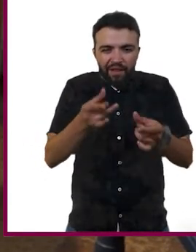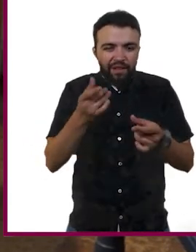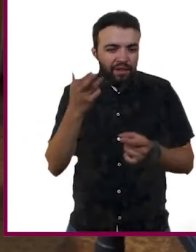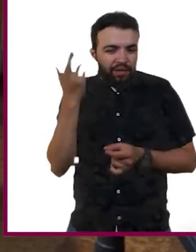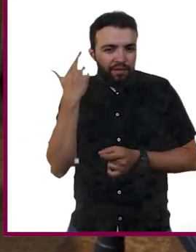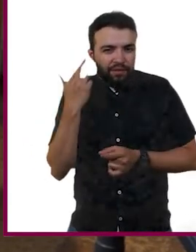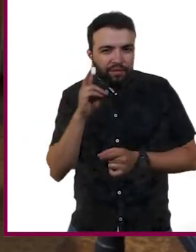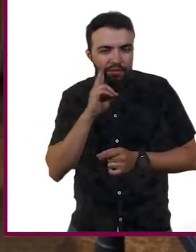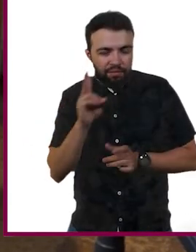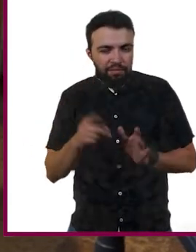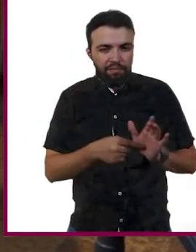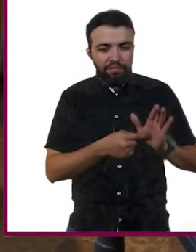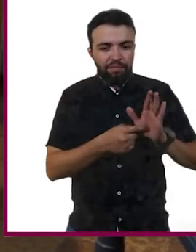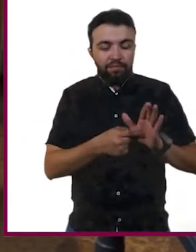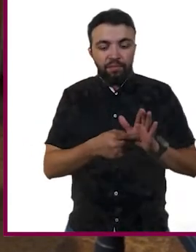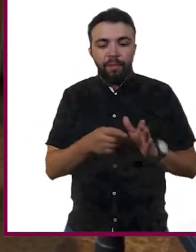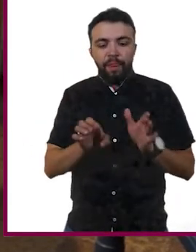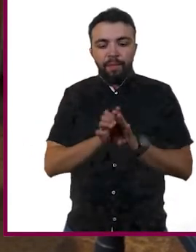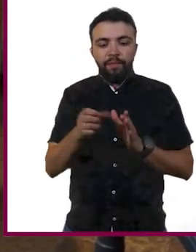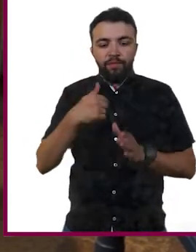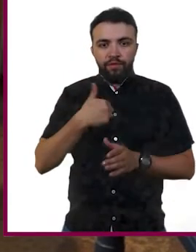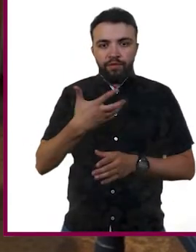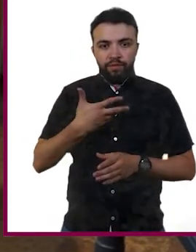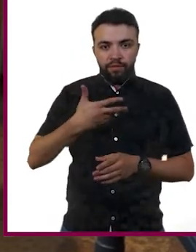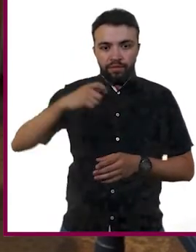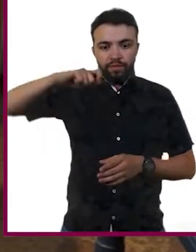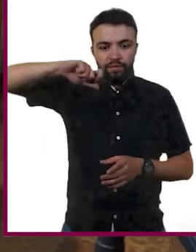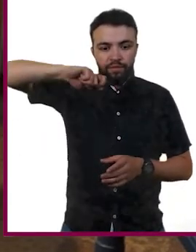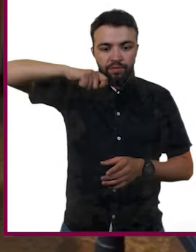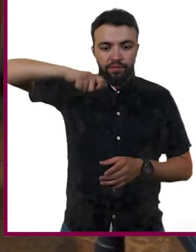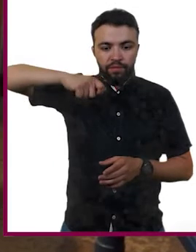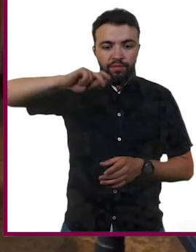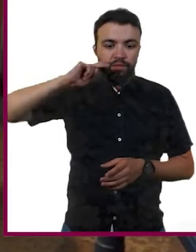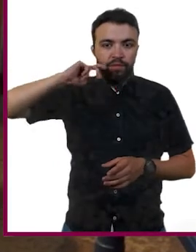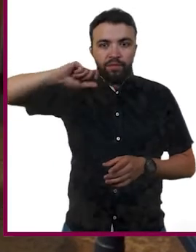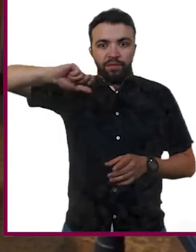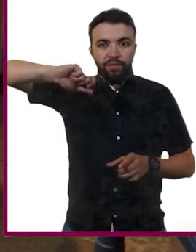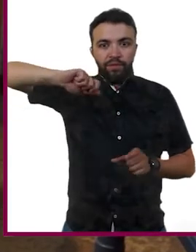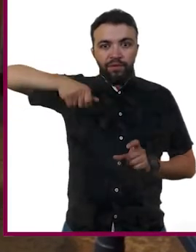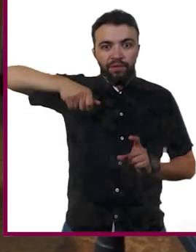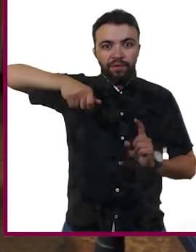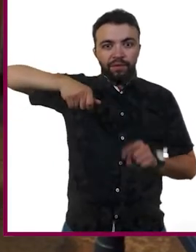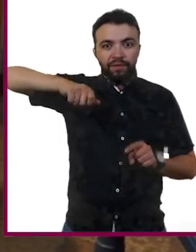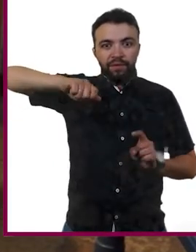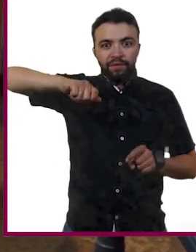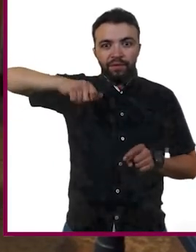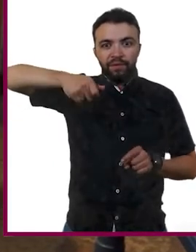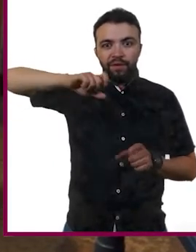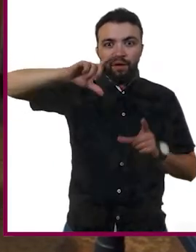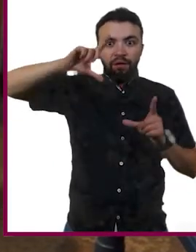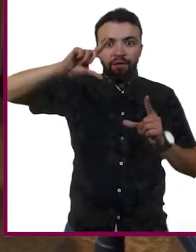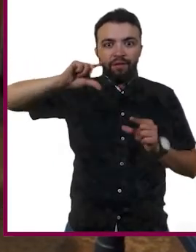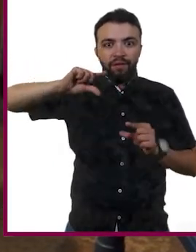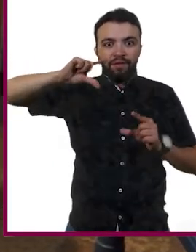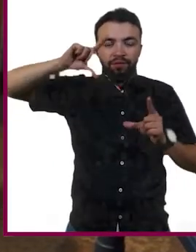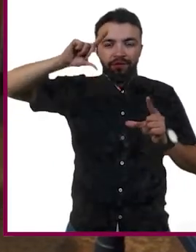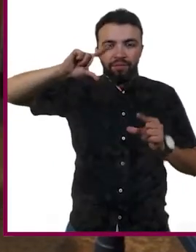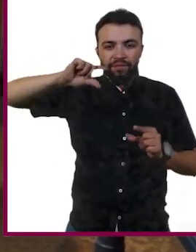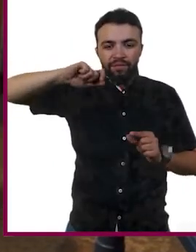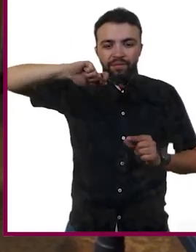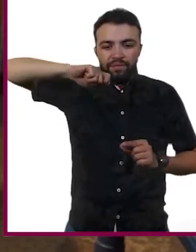¿Sí? Entonces yo tengo aquí una nota y oye cómo ahí ya la